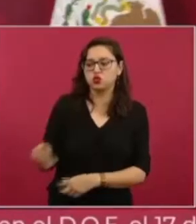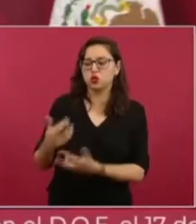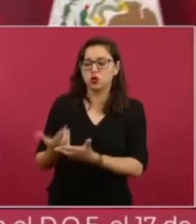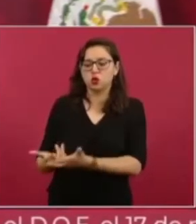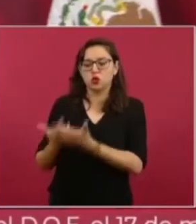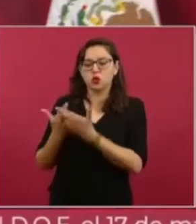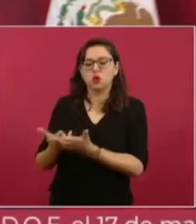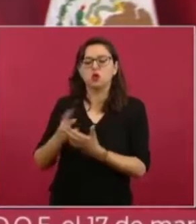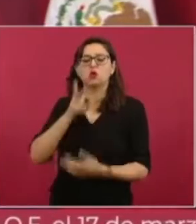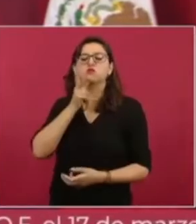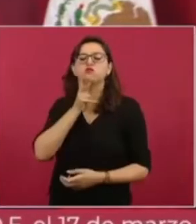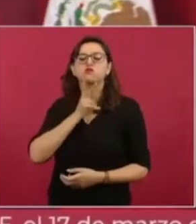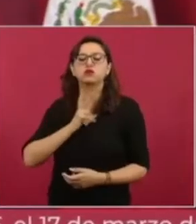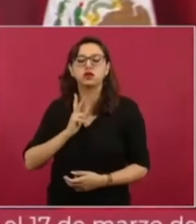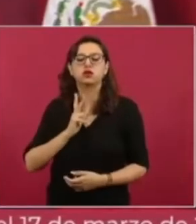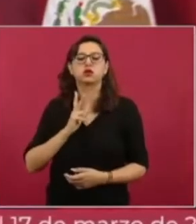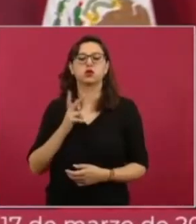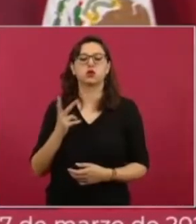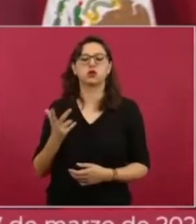todo el petróleo.